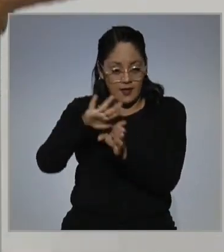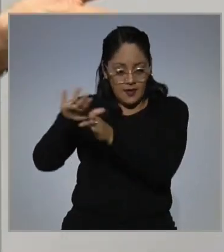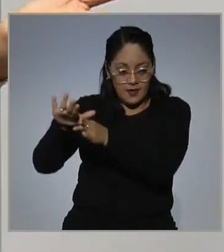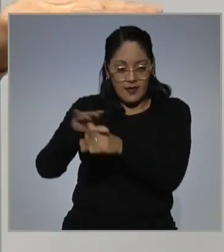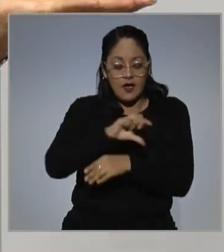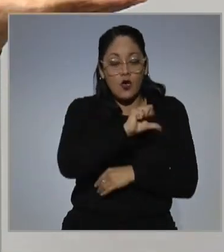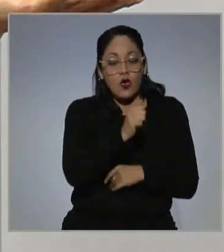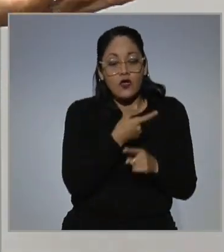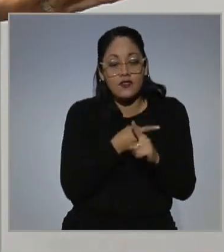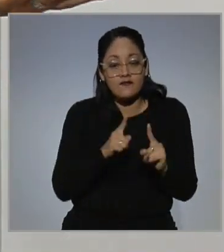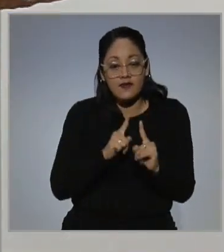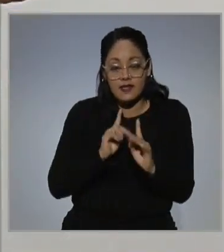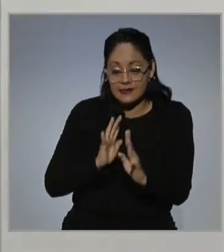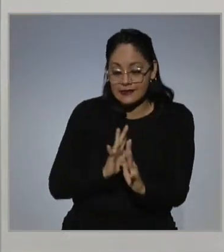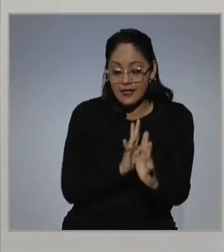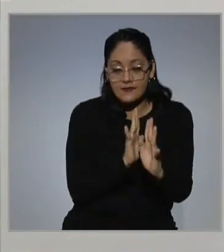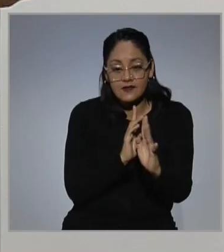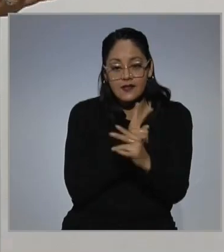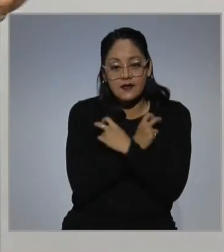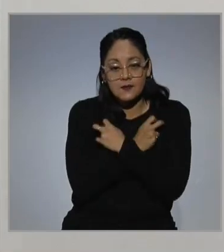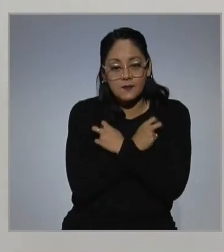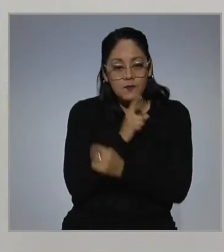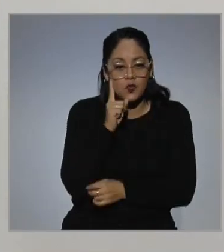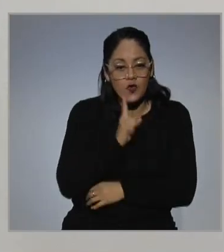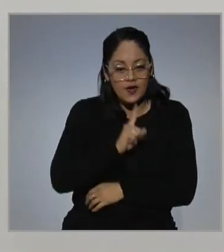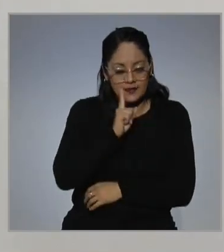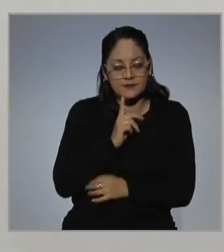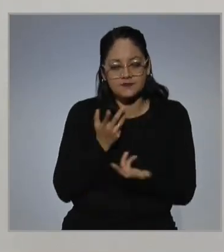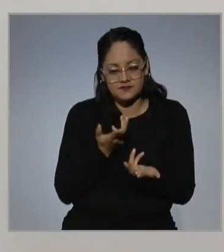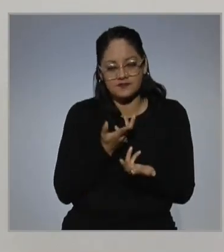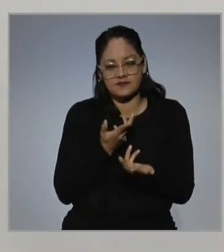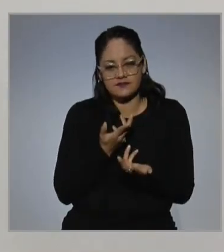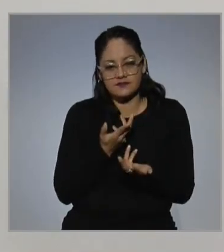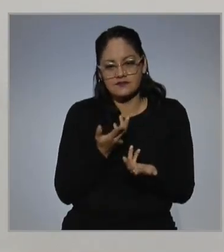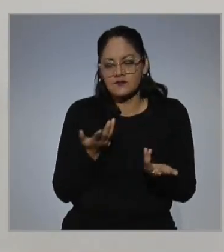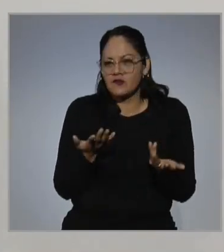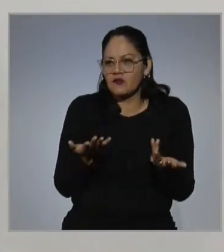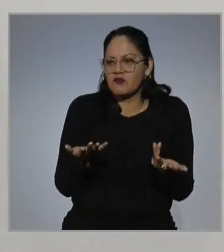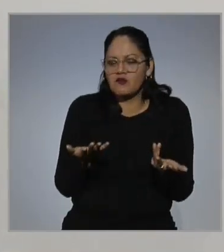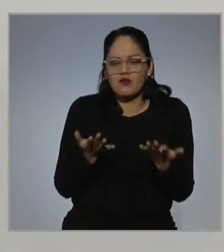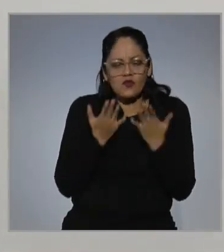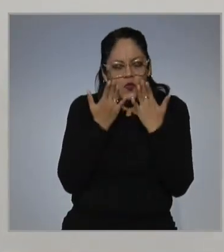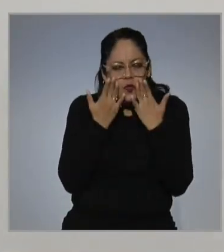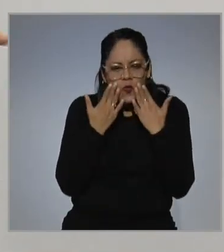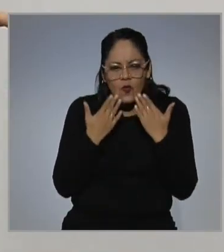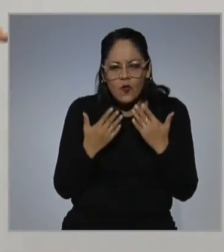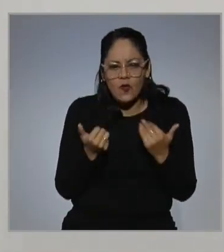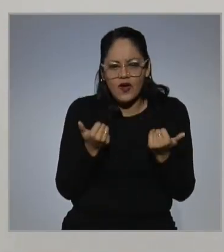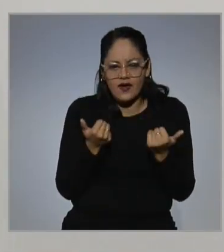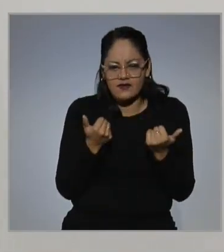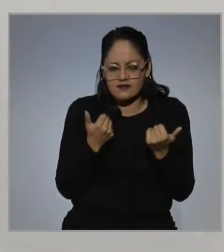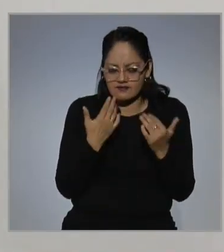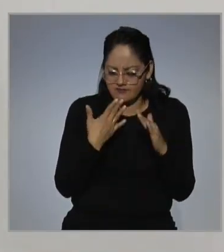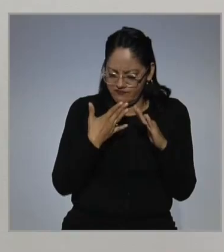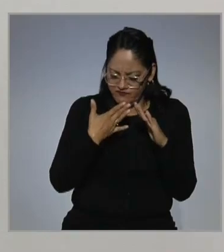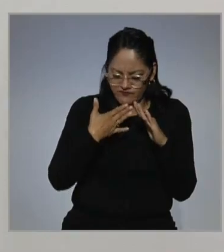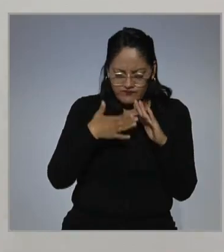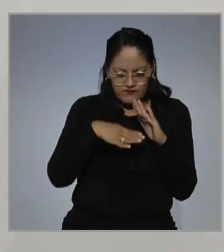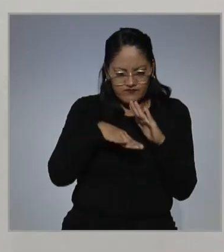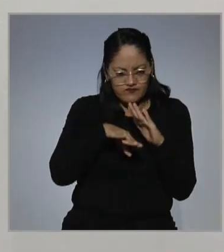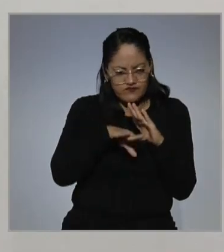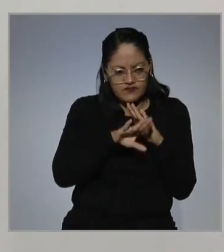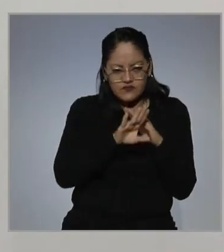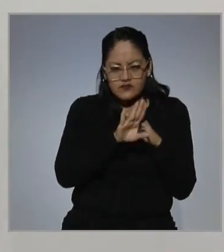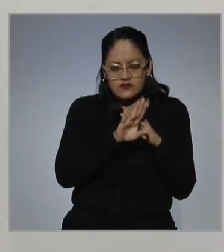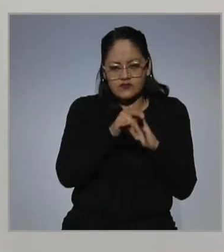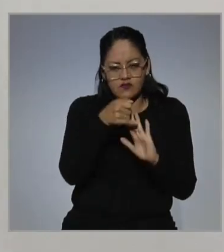el desfile de las Catrinas que se hace, ¿no? Claro. Que no tiene este trasfondo. Entonces yo